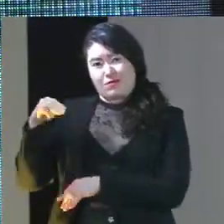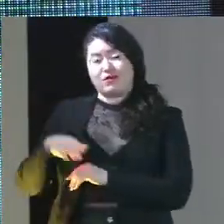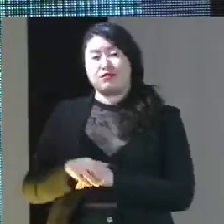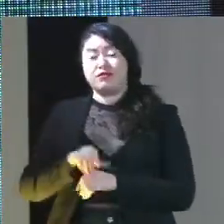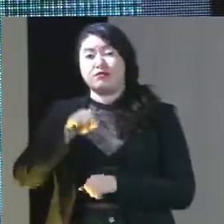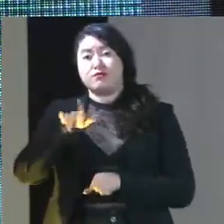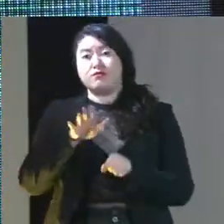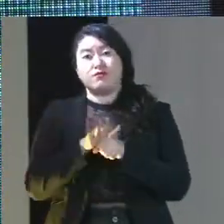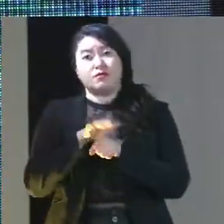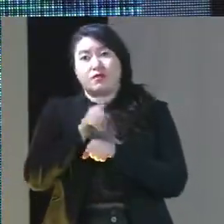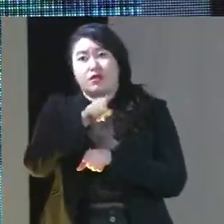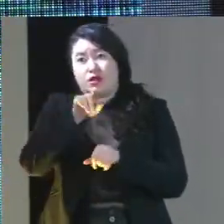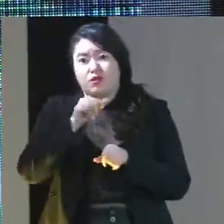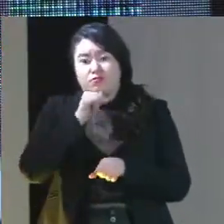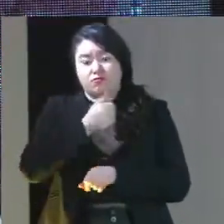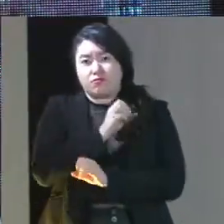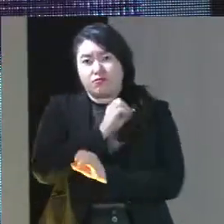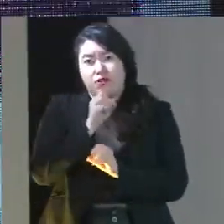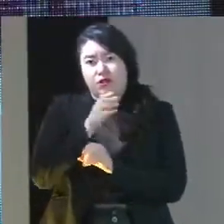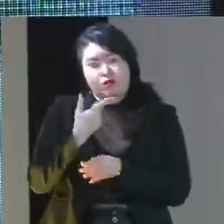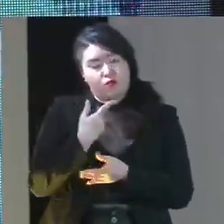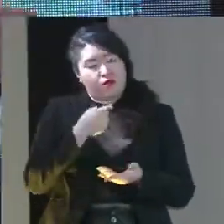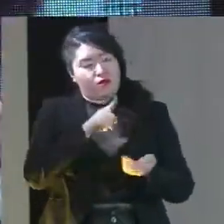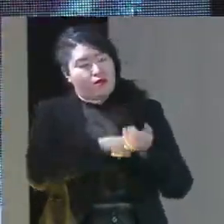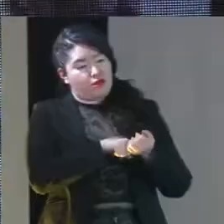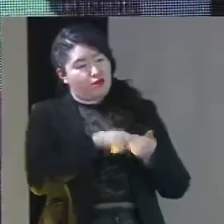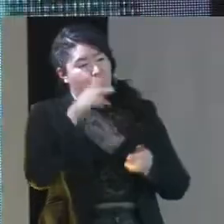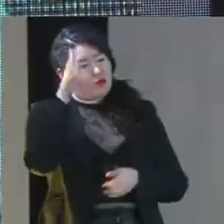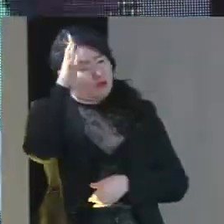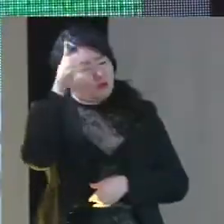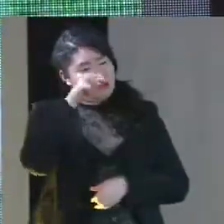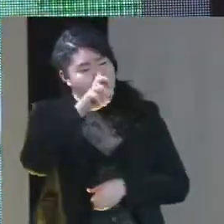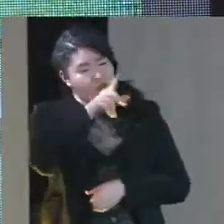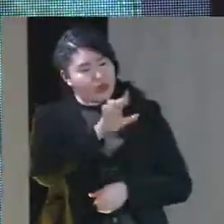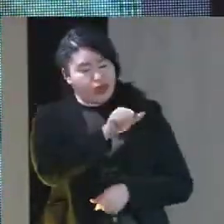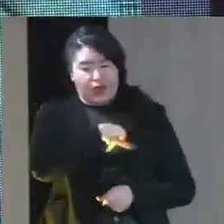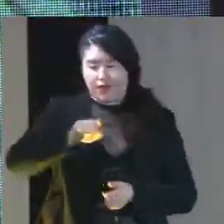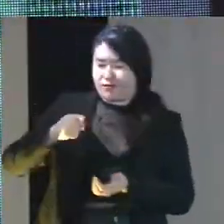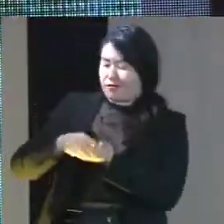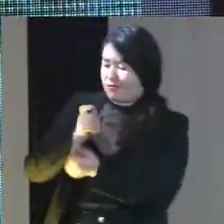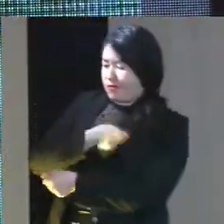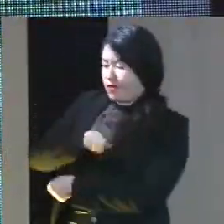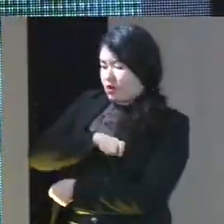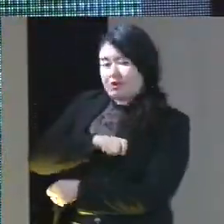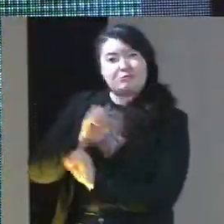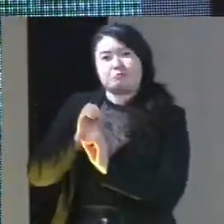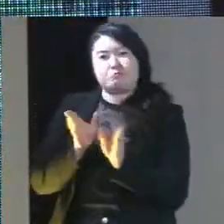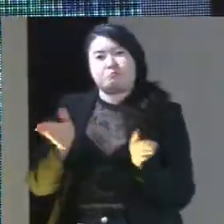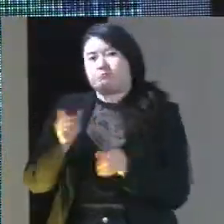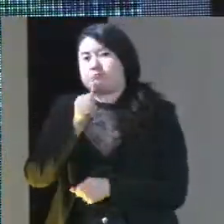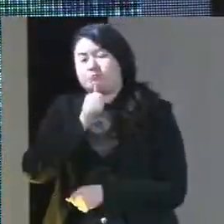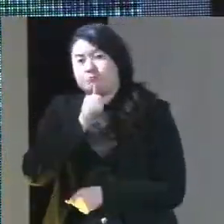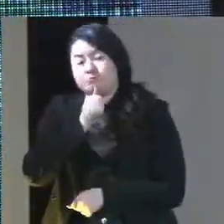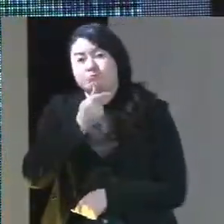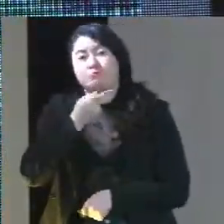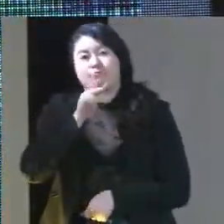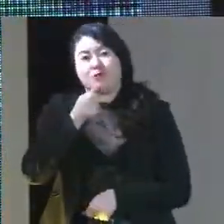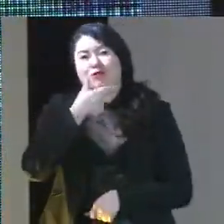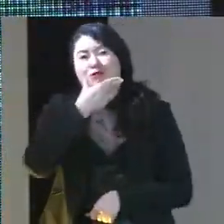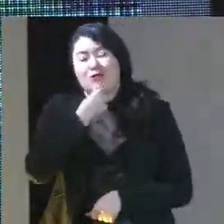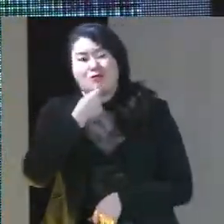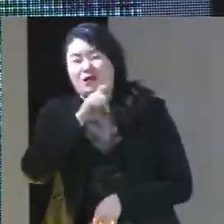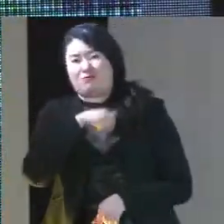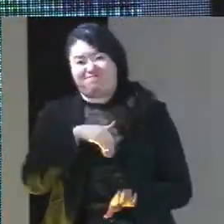la trampa, que no estaban ni con los españoles ni con los mexicas, tenían sus razones, y que sin embargo de todos modos son masacrados por este